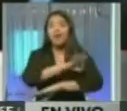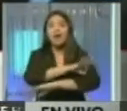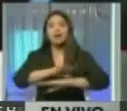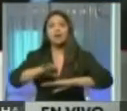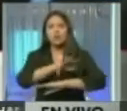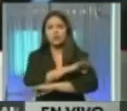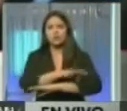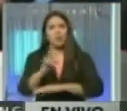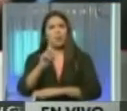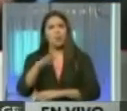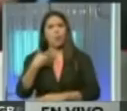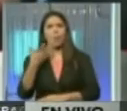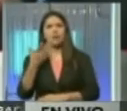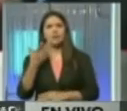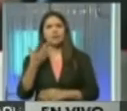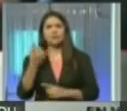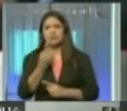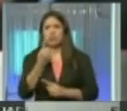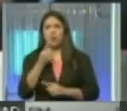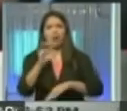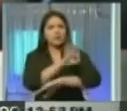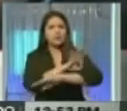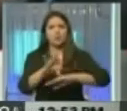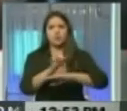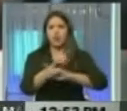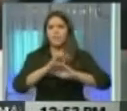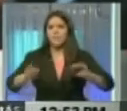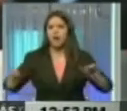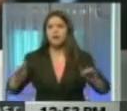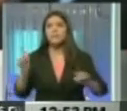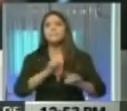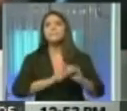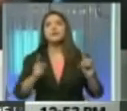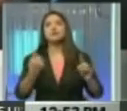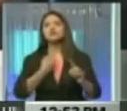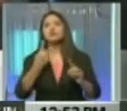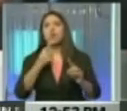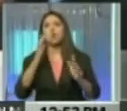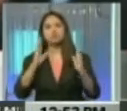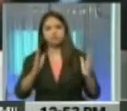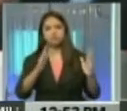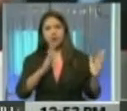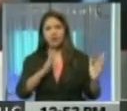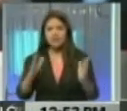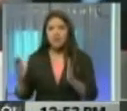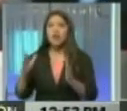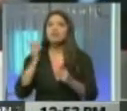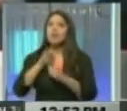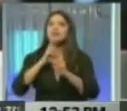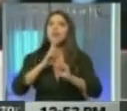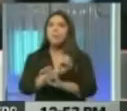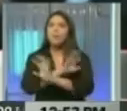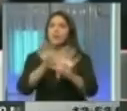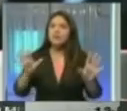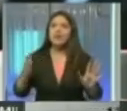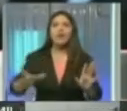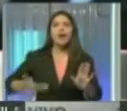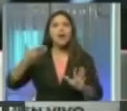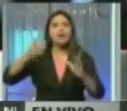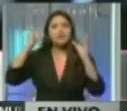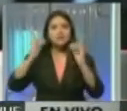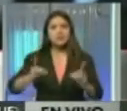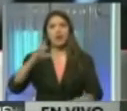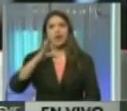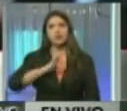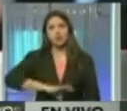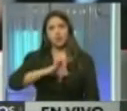ser un concepto teórico abstracto, simplemente estético. Que la arquitectura debe responder fundamentalmente a las necesidades